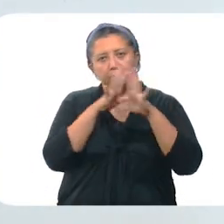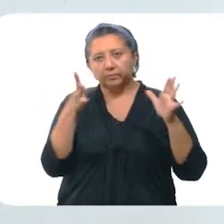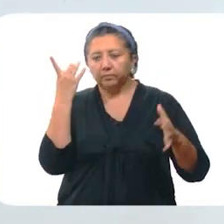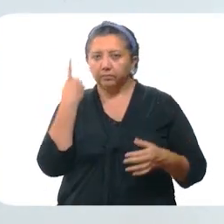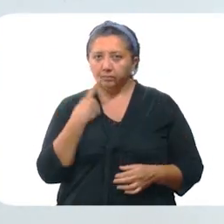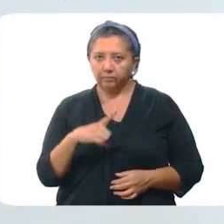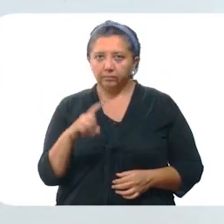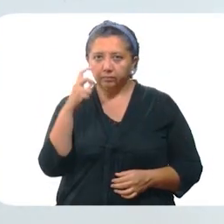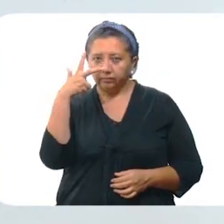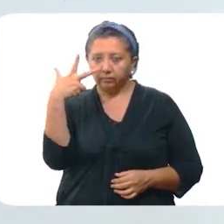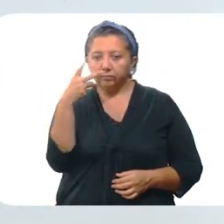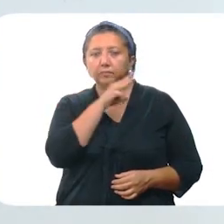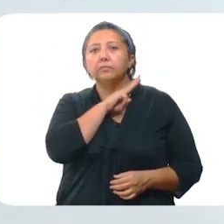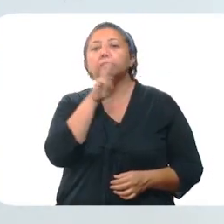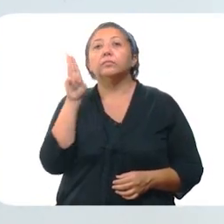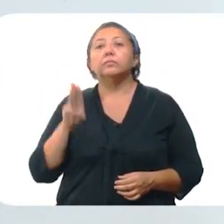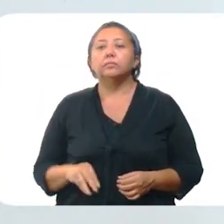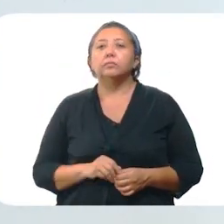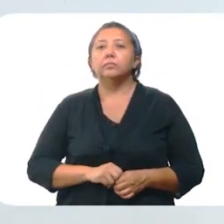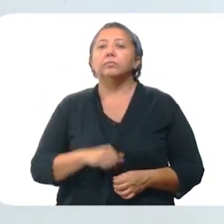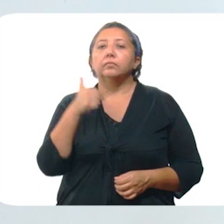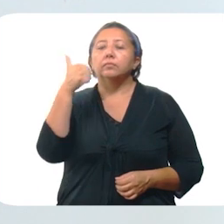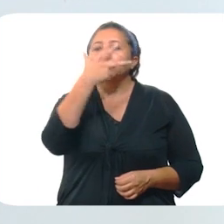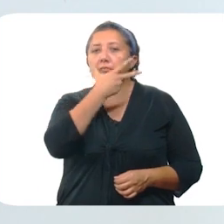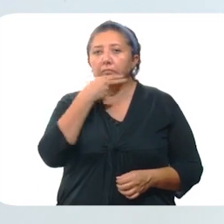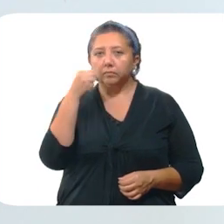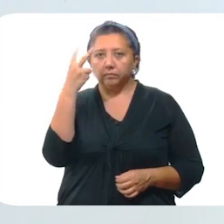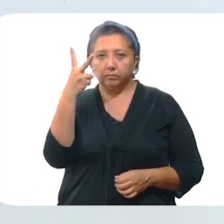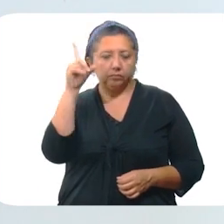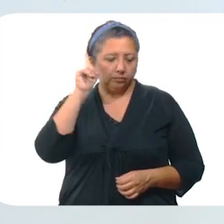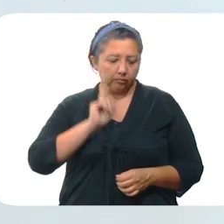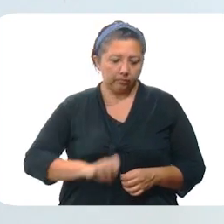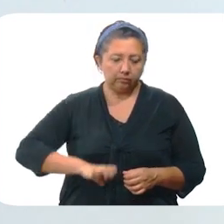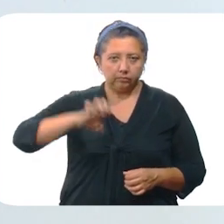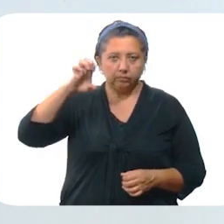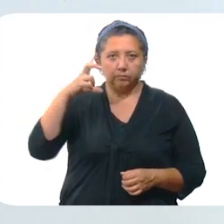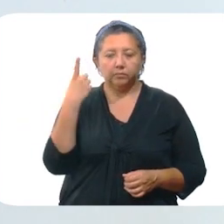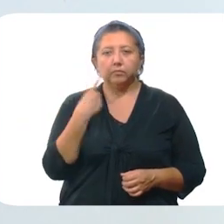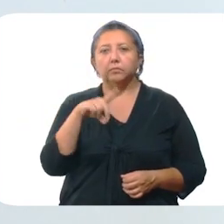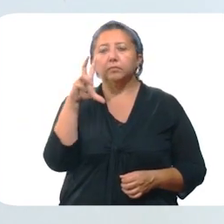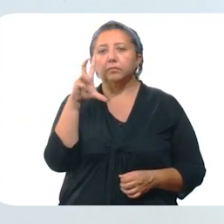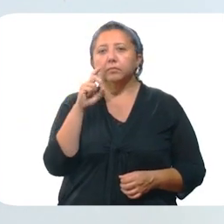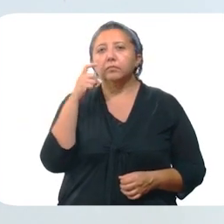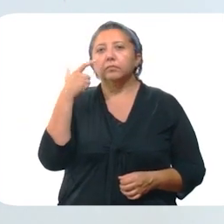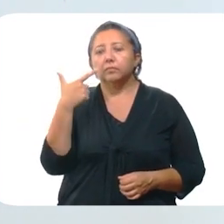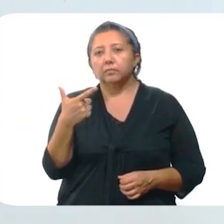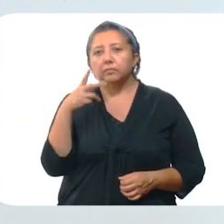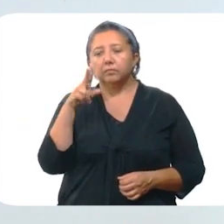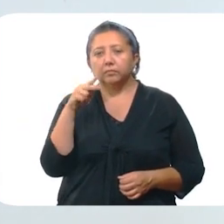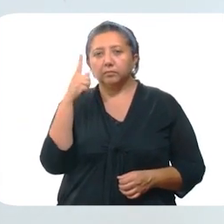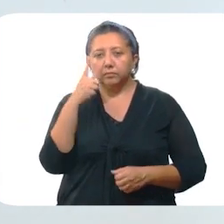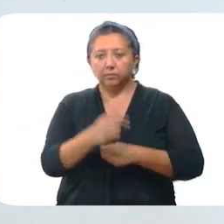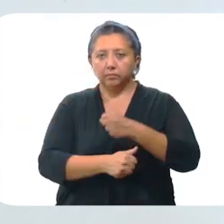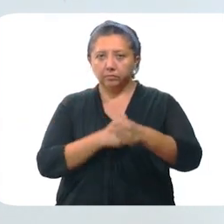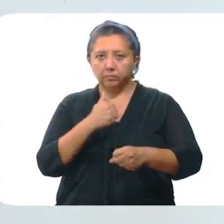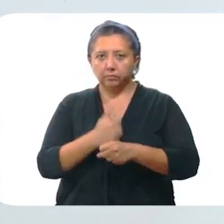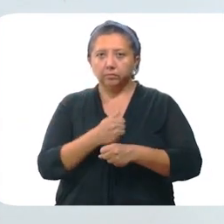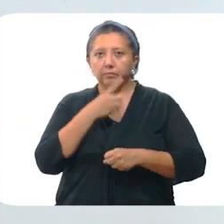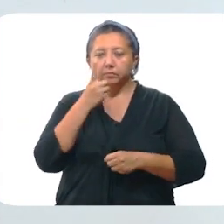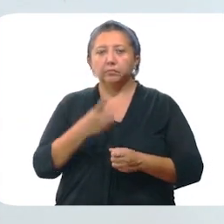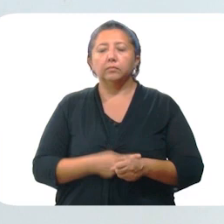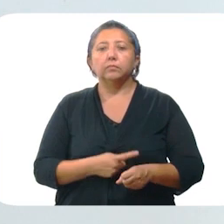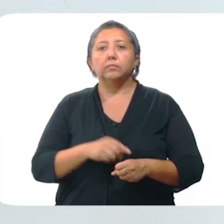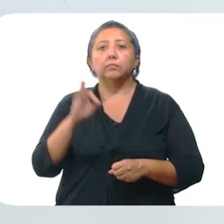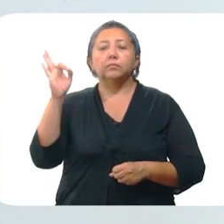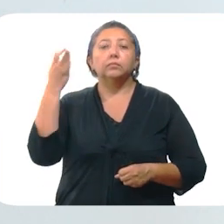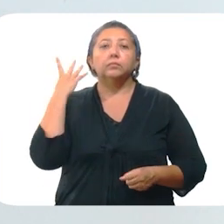médico informamos de 8 fallecimientos. Son 6 hombres y 2 mujeres de un rango de edad de 37 a 81 años. Sus